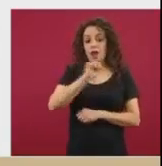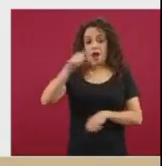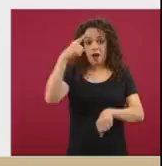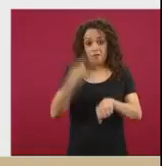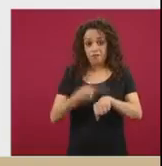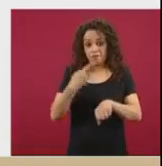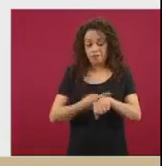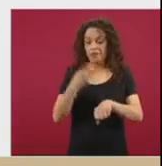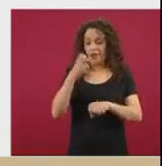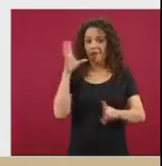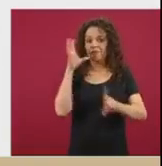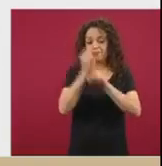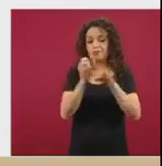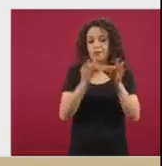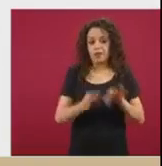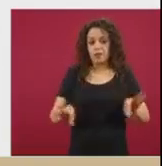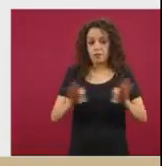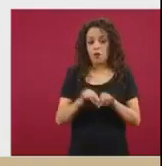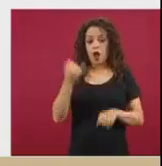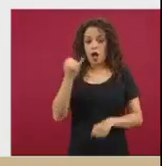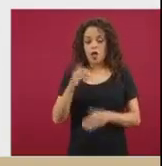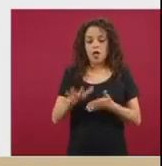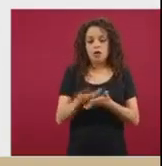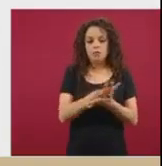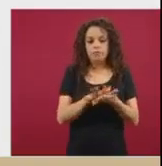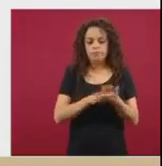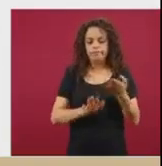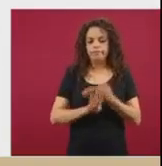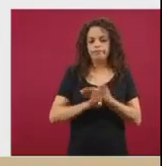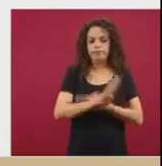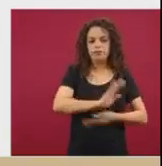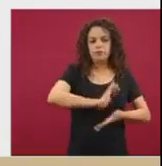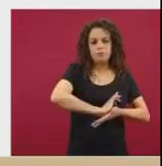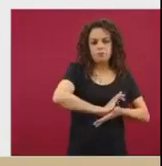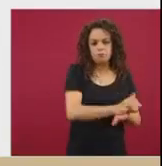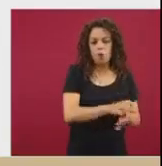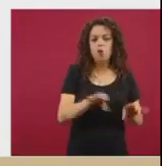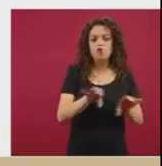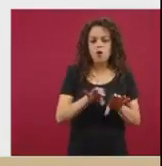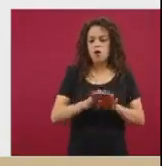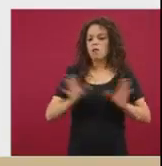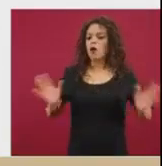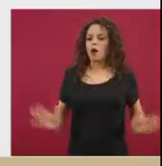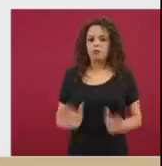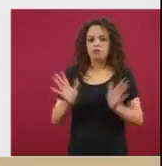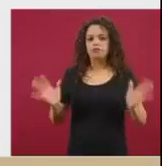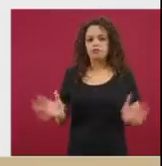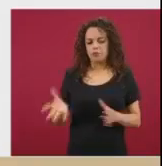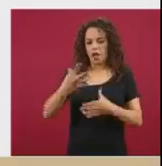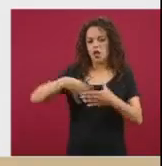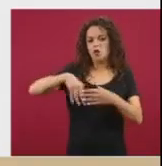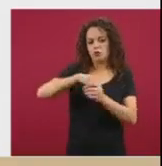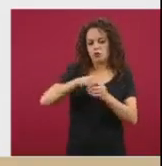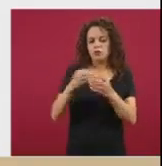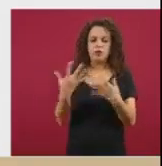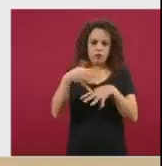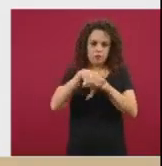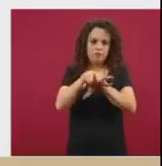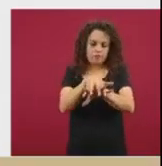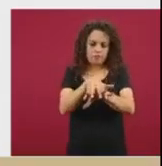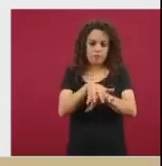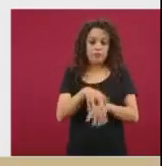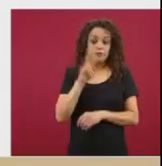eliminar la discriminación, promoviendo la inclusión. Del lado derecho, verán los hitos que